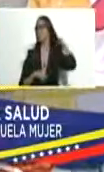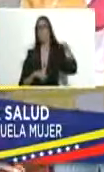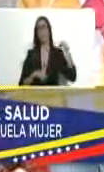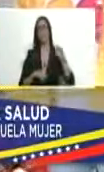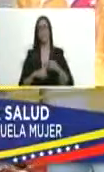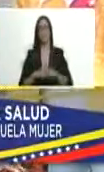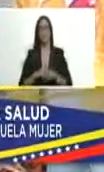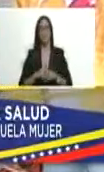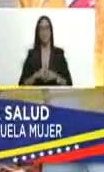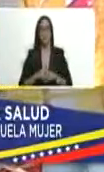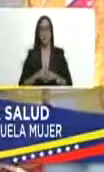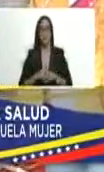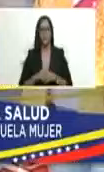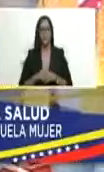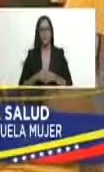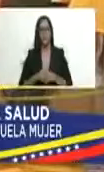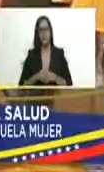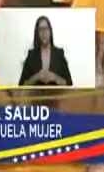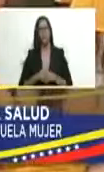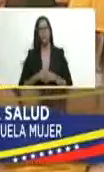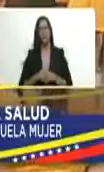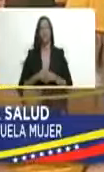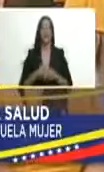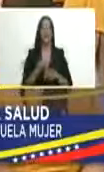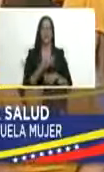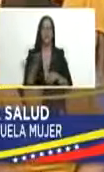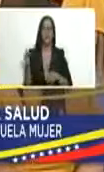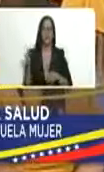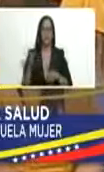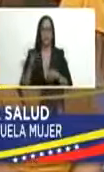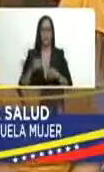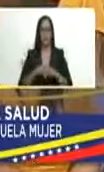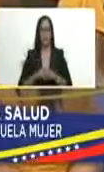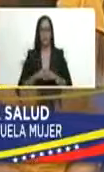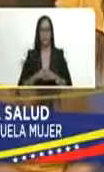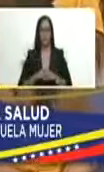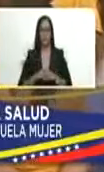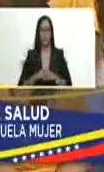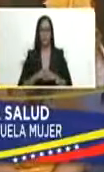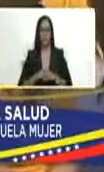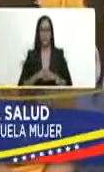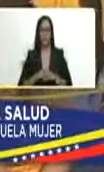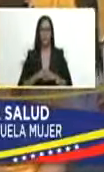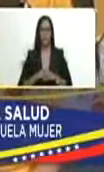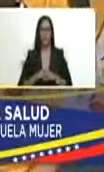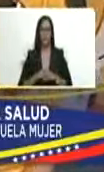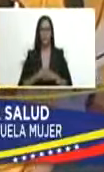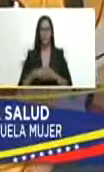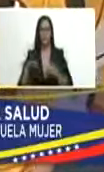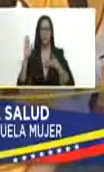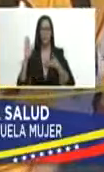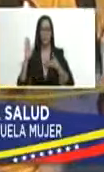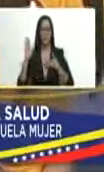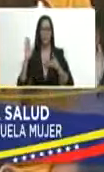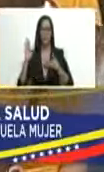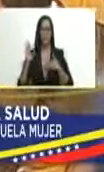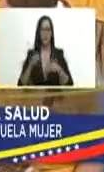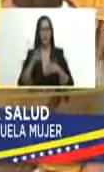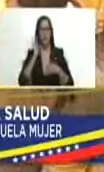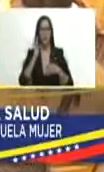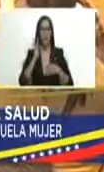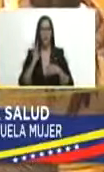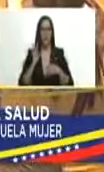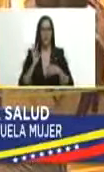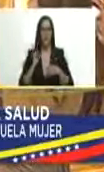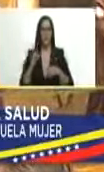Jacqueline. Excelente. Mira, después de yo proceder a juramentarla a ella, me quiero tomar un café